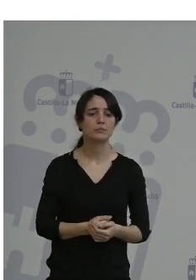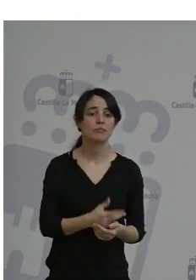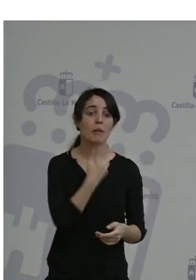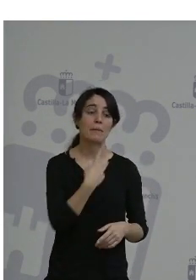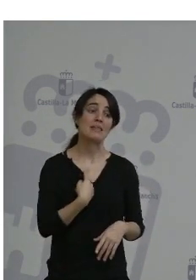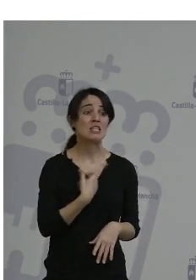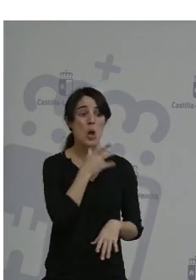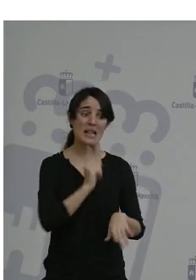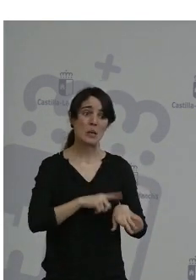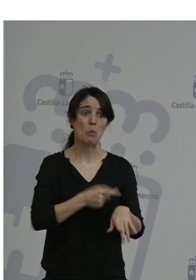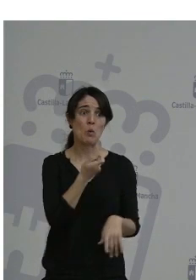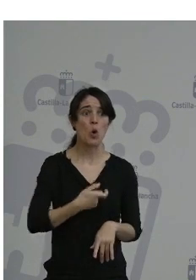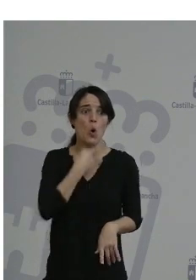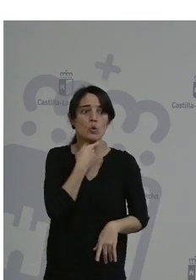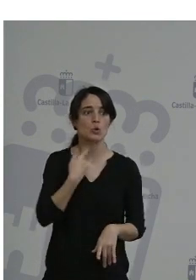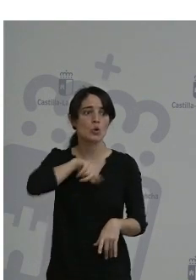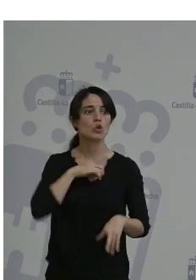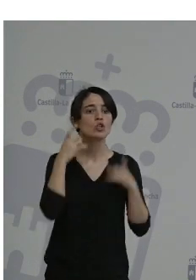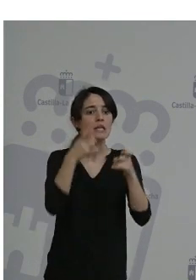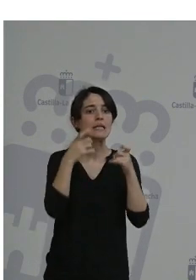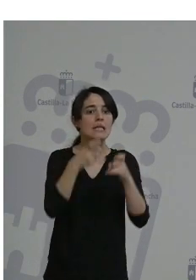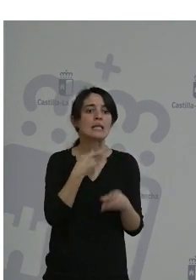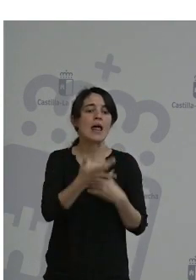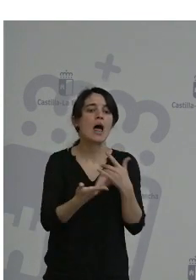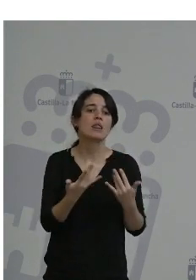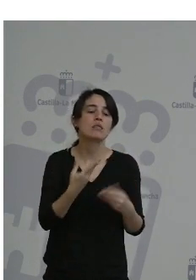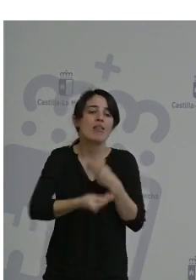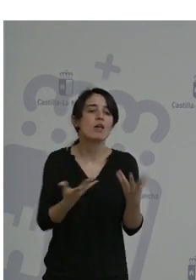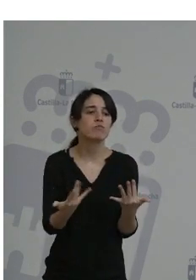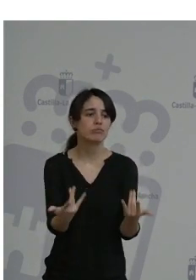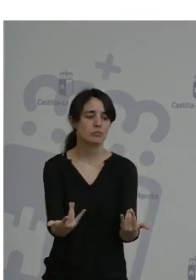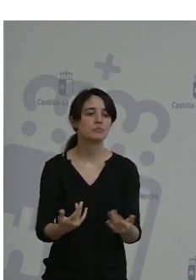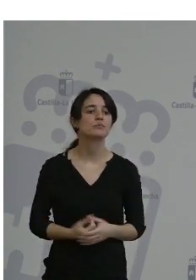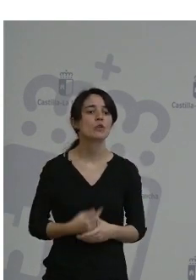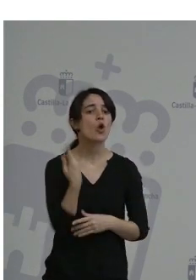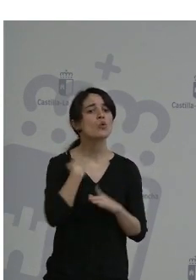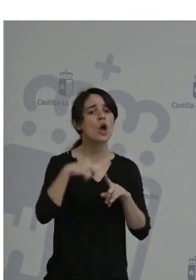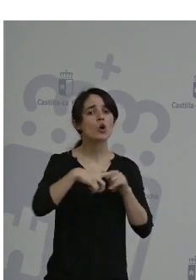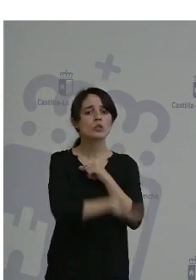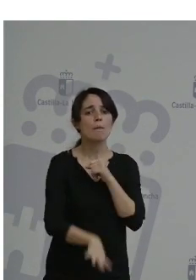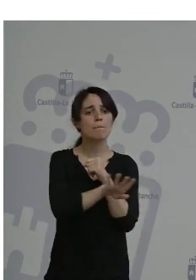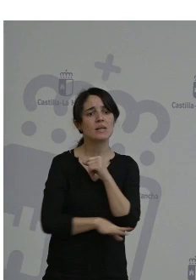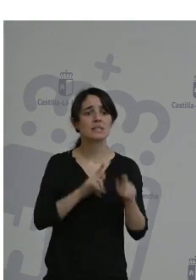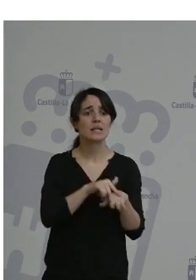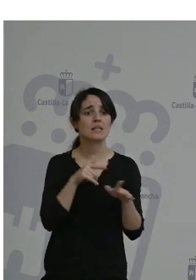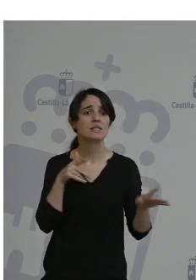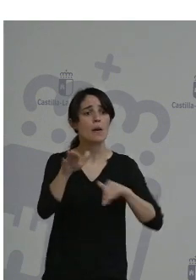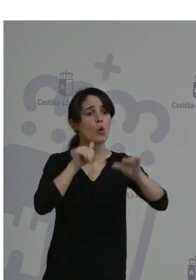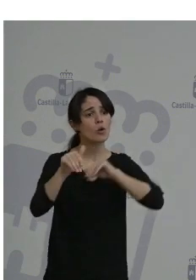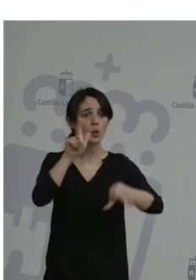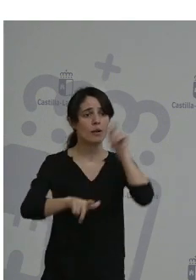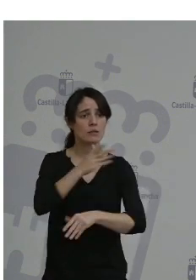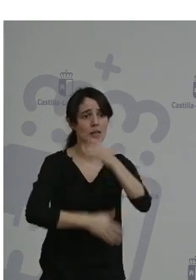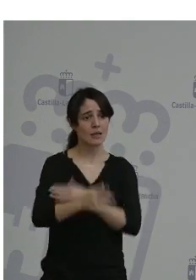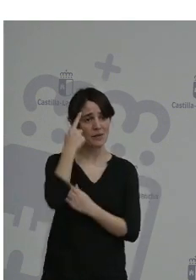un poquito regular, vamos a intentar hacer un poco de acelerón. Bueno, pues una de las cosas fundamentales es que las convocatorias para personas con